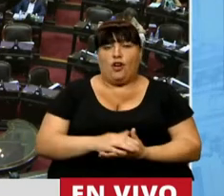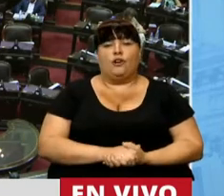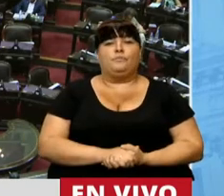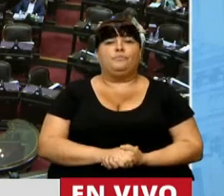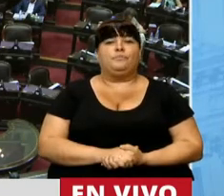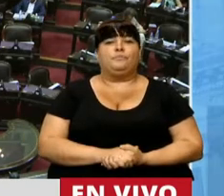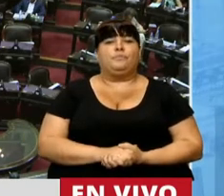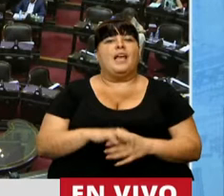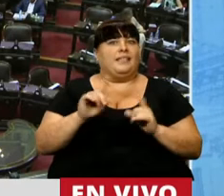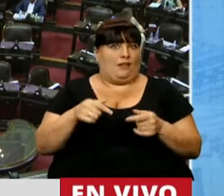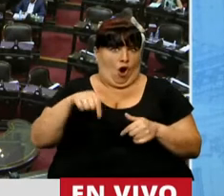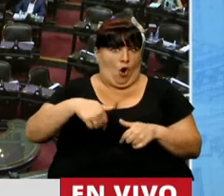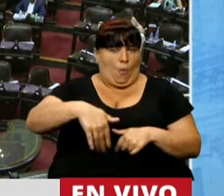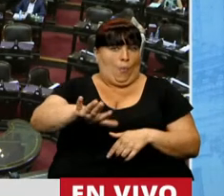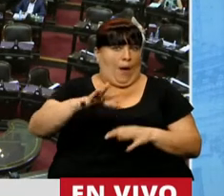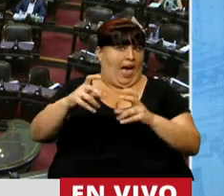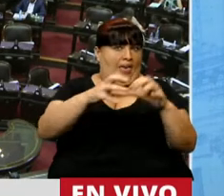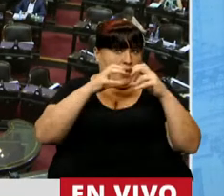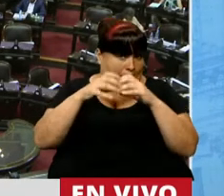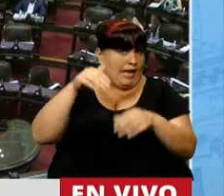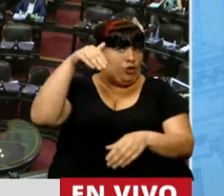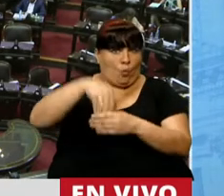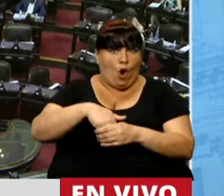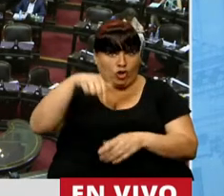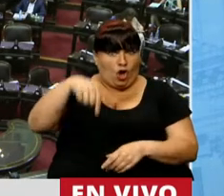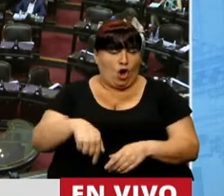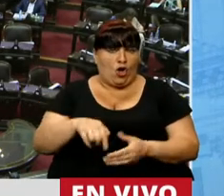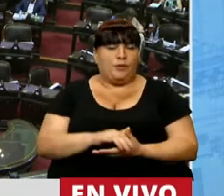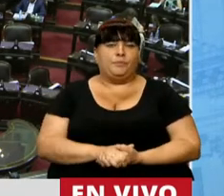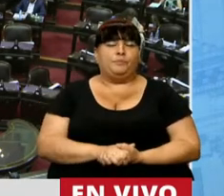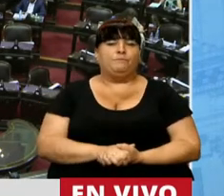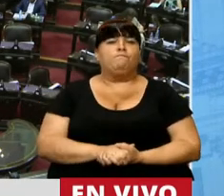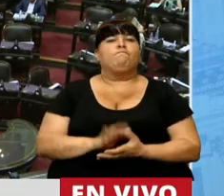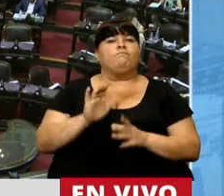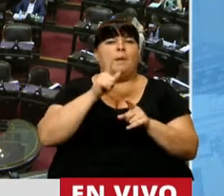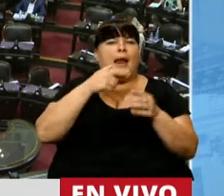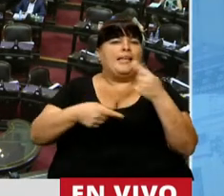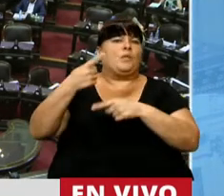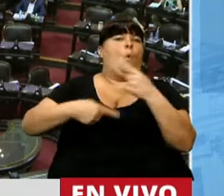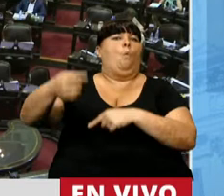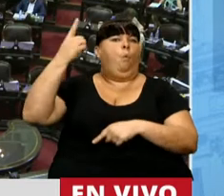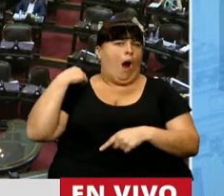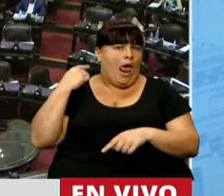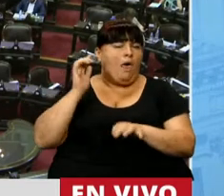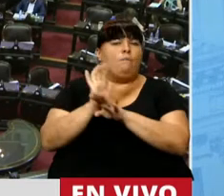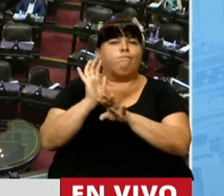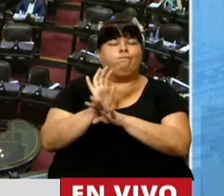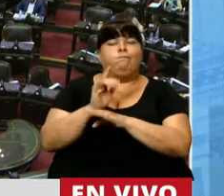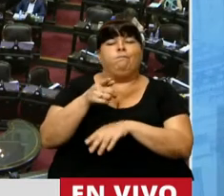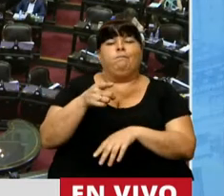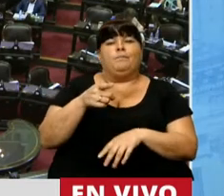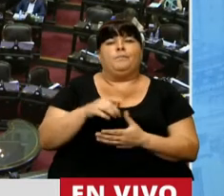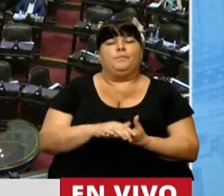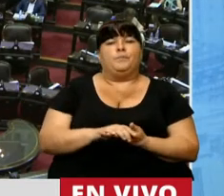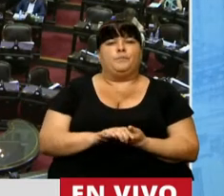el Gobierno Nacional y que hoy se va a debatir y votar, es un retroceso que lleva a que los